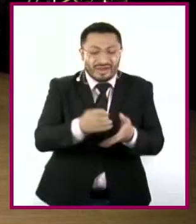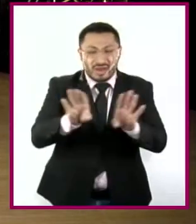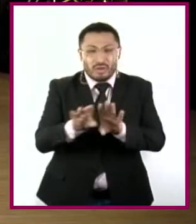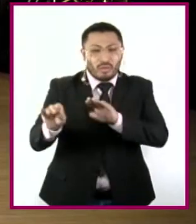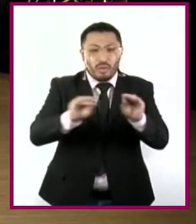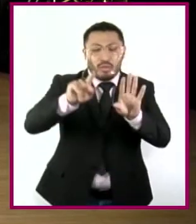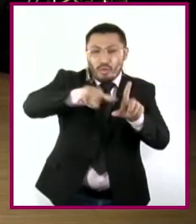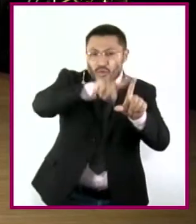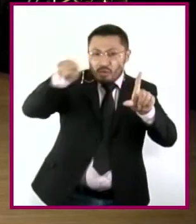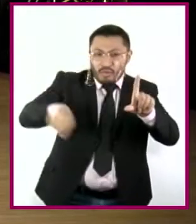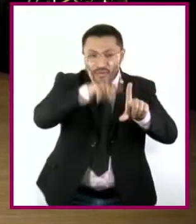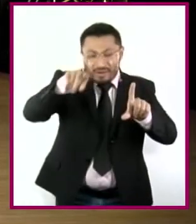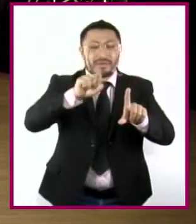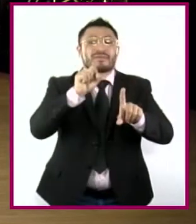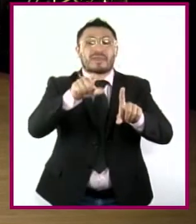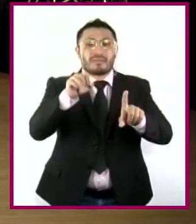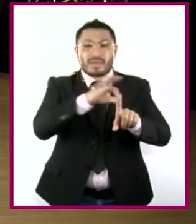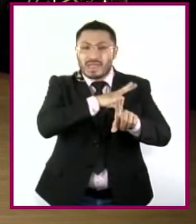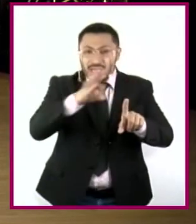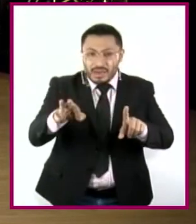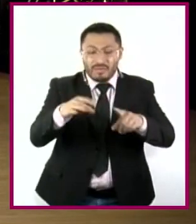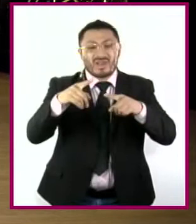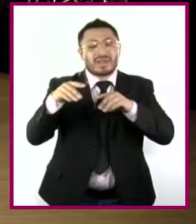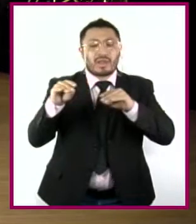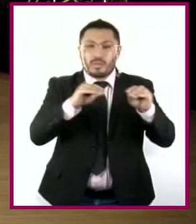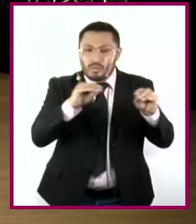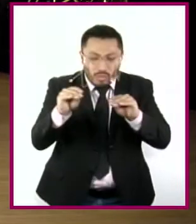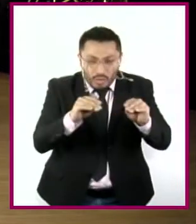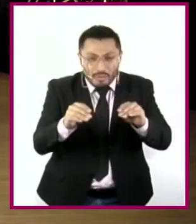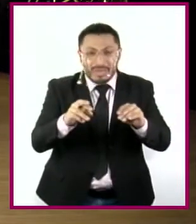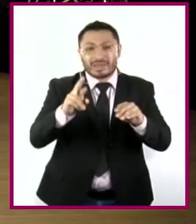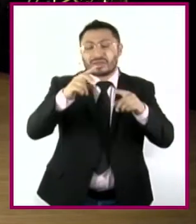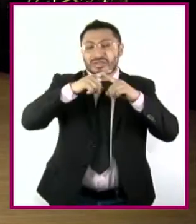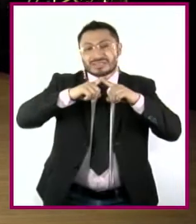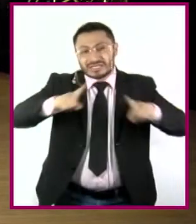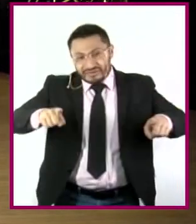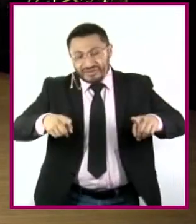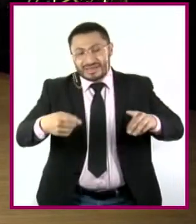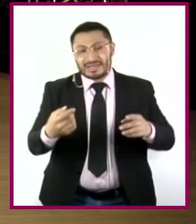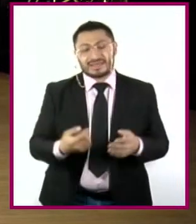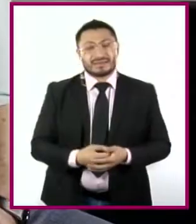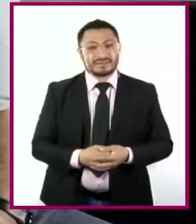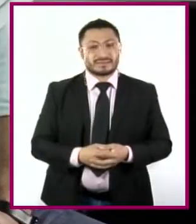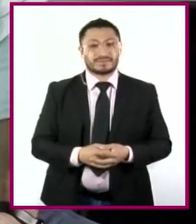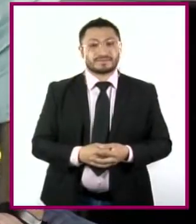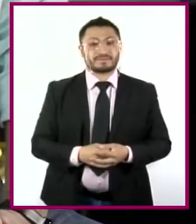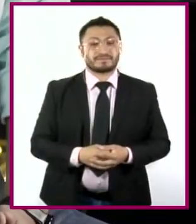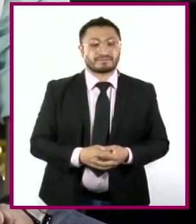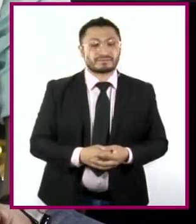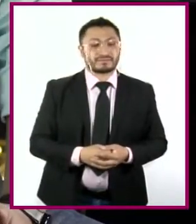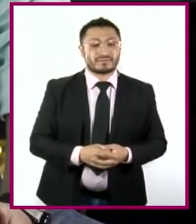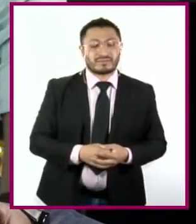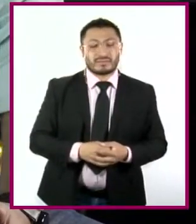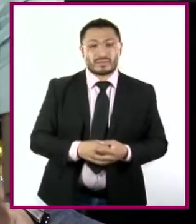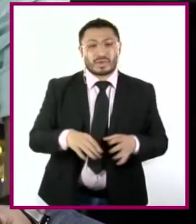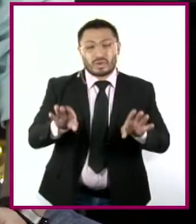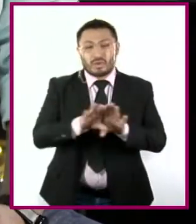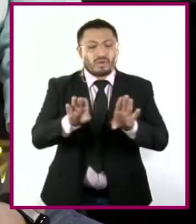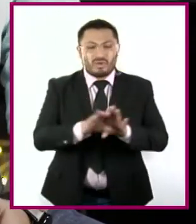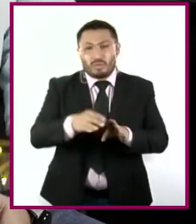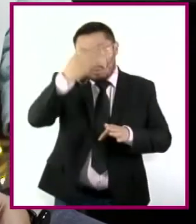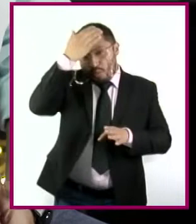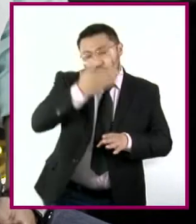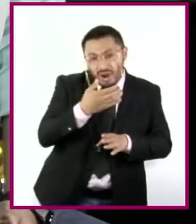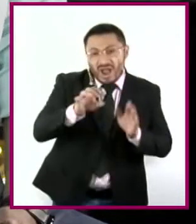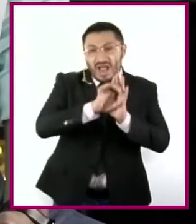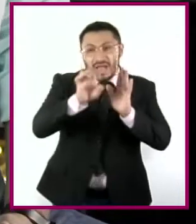rotaciones. También podrían estar involucrados movimientos de reflexión respecto a un eje, etc. Como las reflexiones de nuestro rostro,